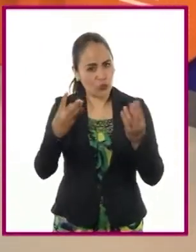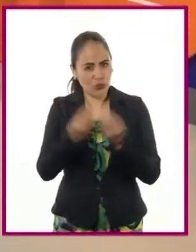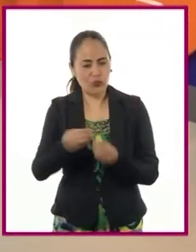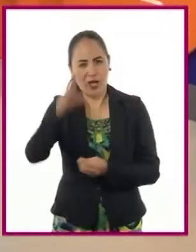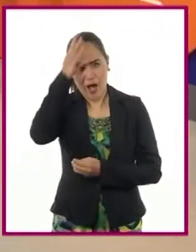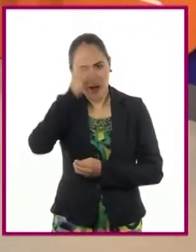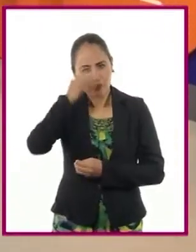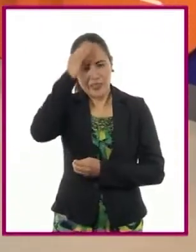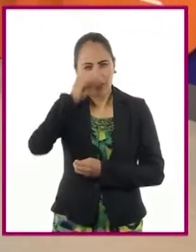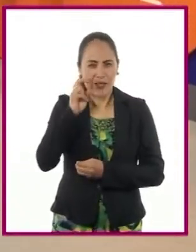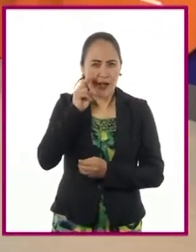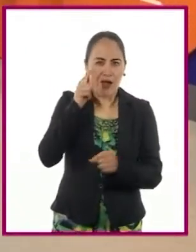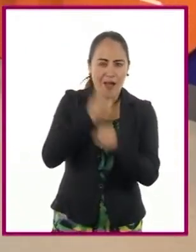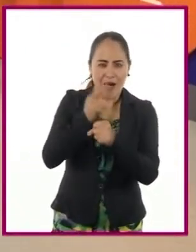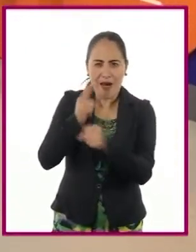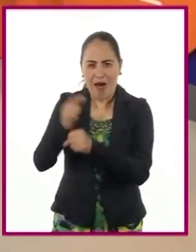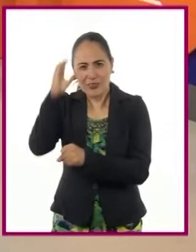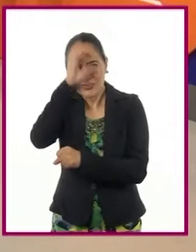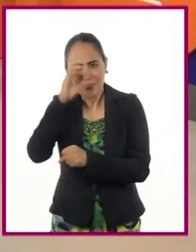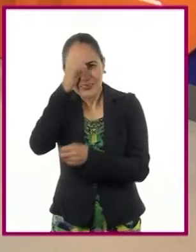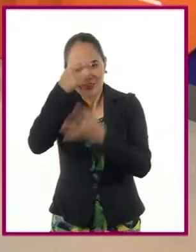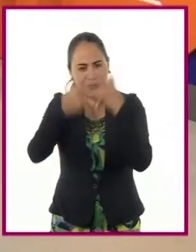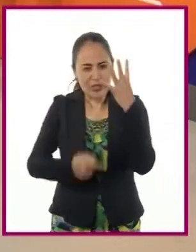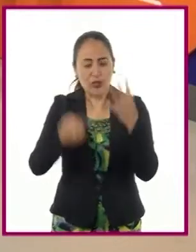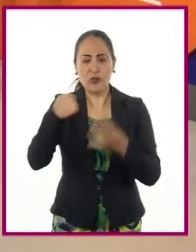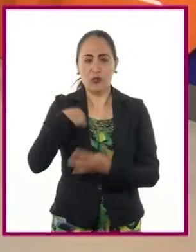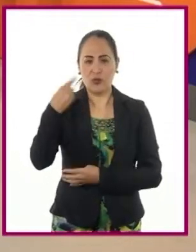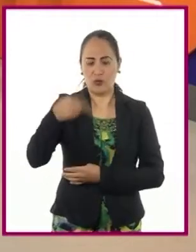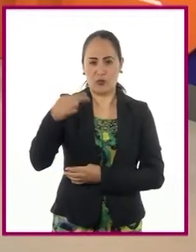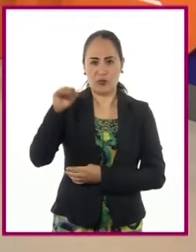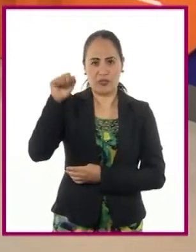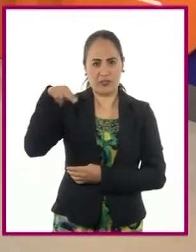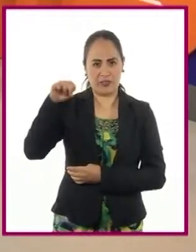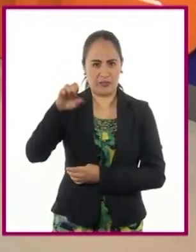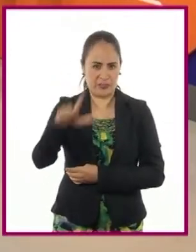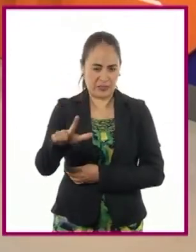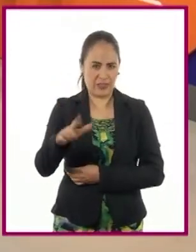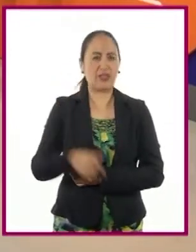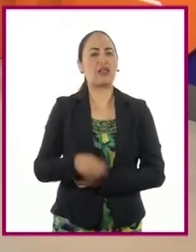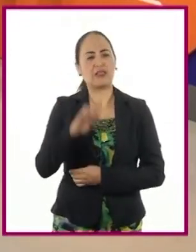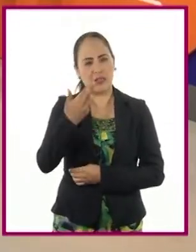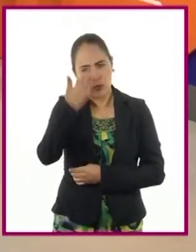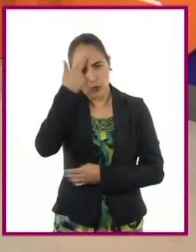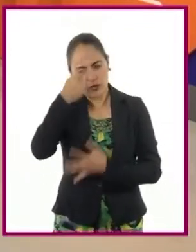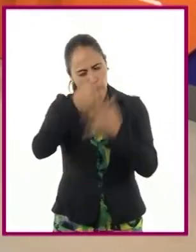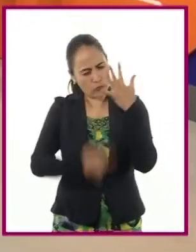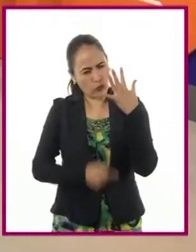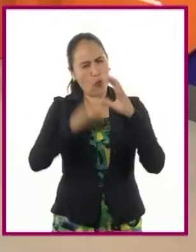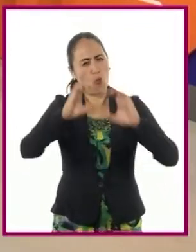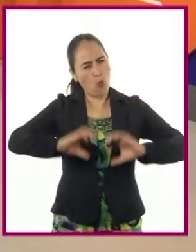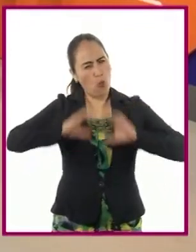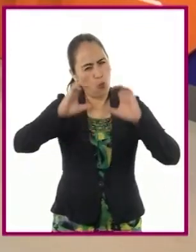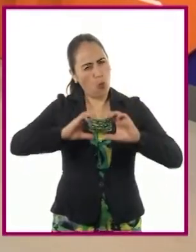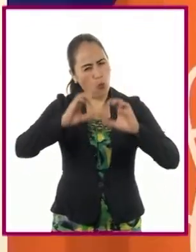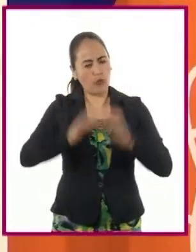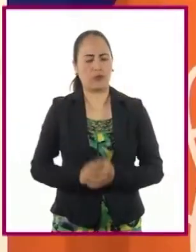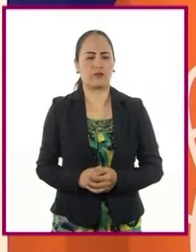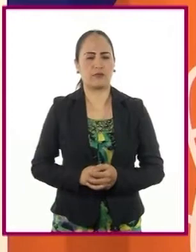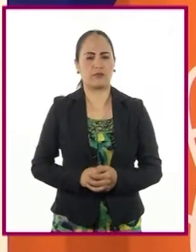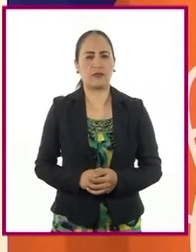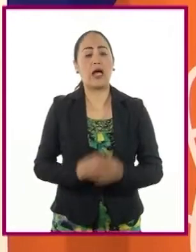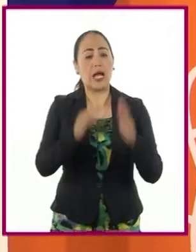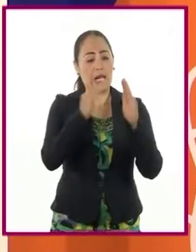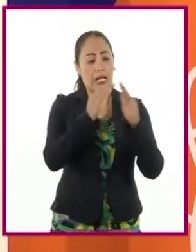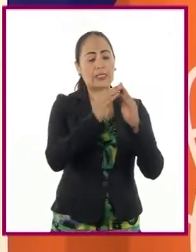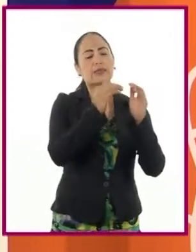de la ciencia. Soy la profesora Anel Vázquez Martínez. No olviden continuar con las medidas de prevención. Quédense en casa